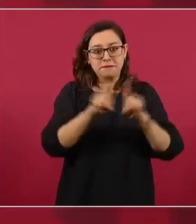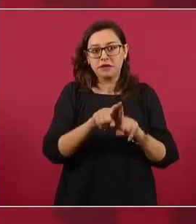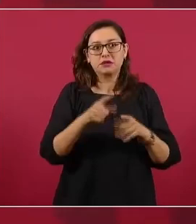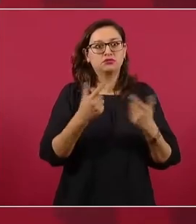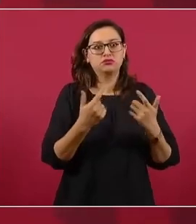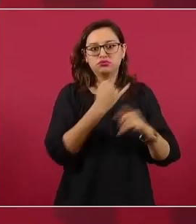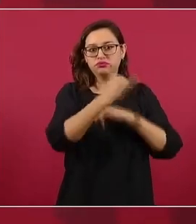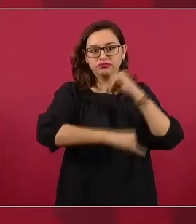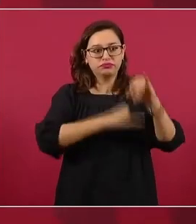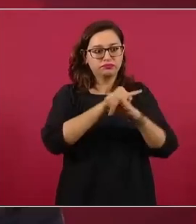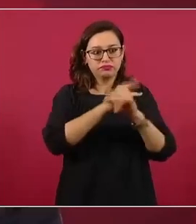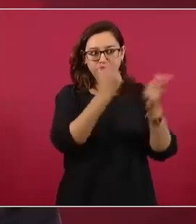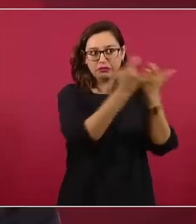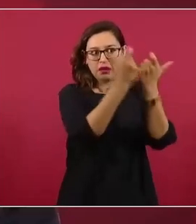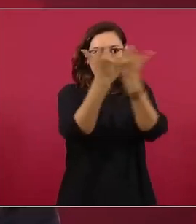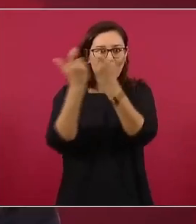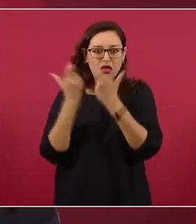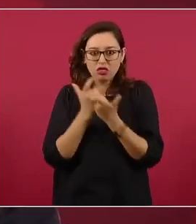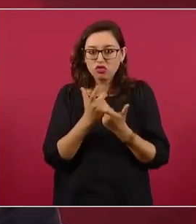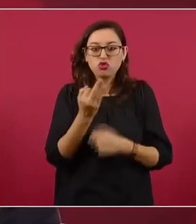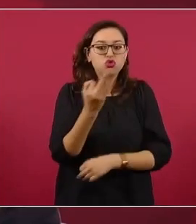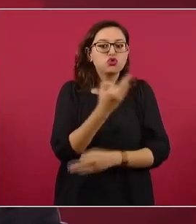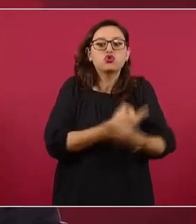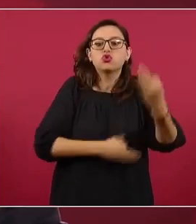vulnerables. En fin, nadie